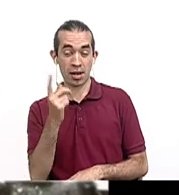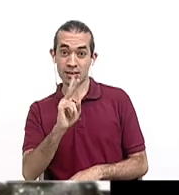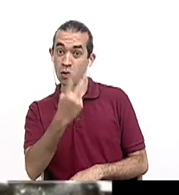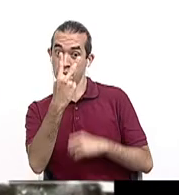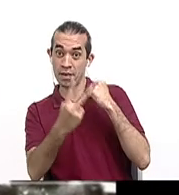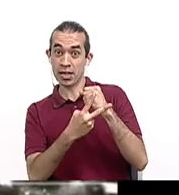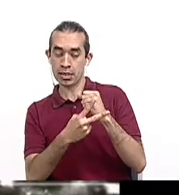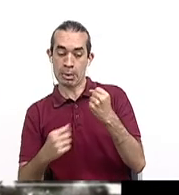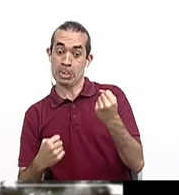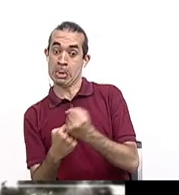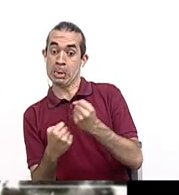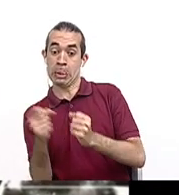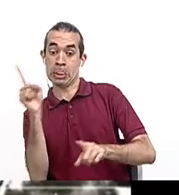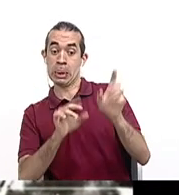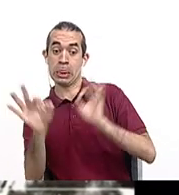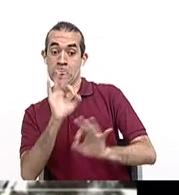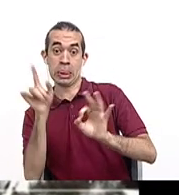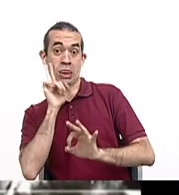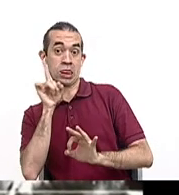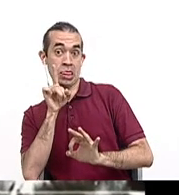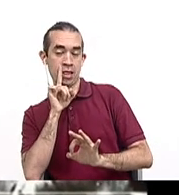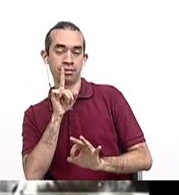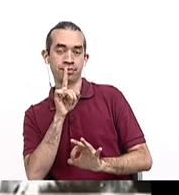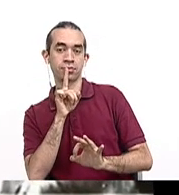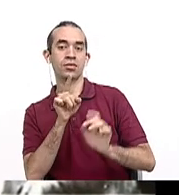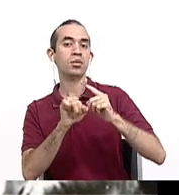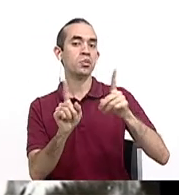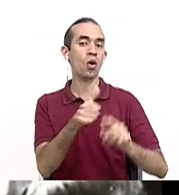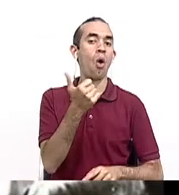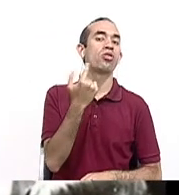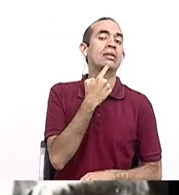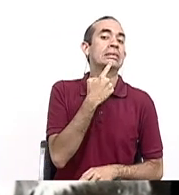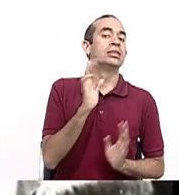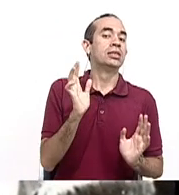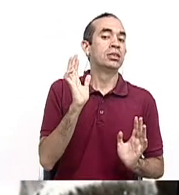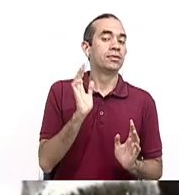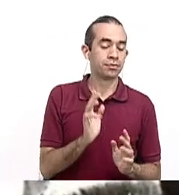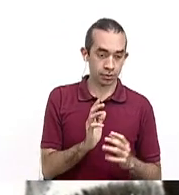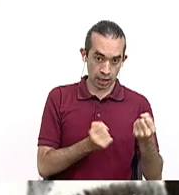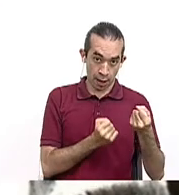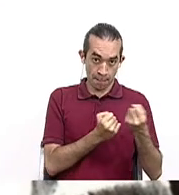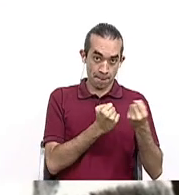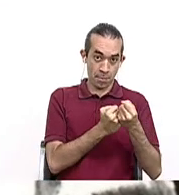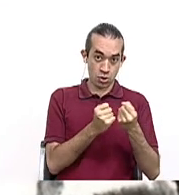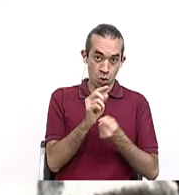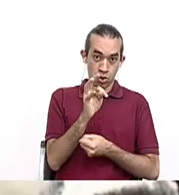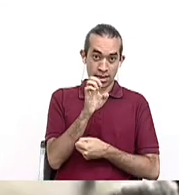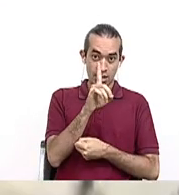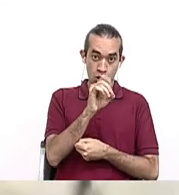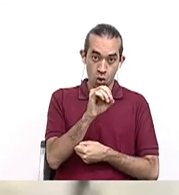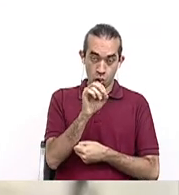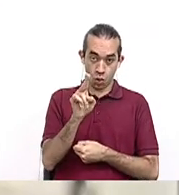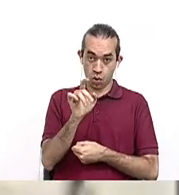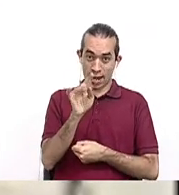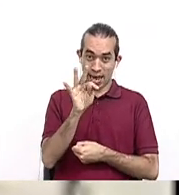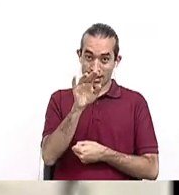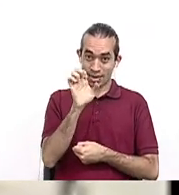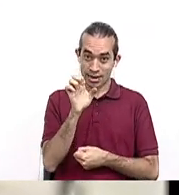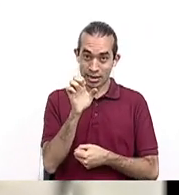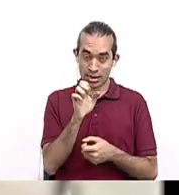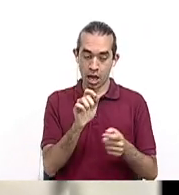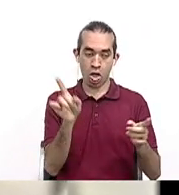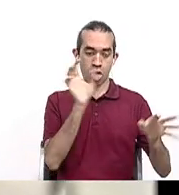tesis que sostienen que más bien el fraude provino de los sectores opositores afines a la candidatura de don otilio ulate más allá de lo electoral